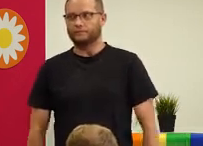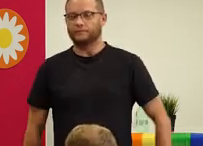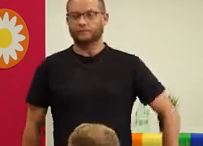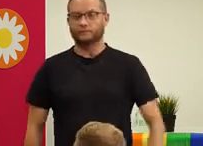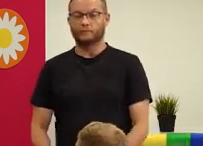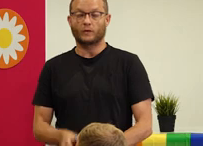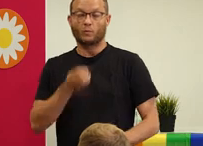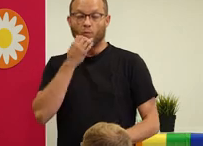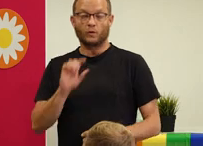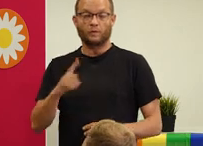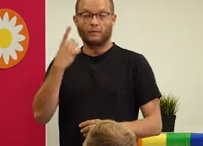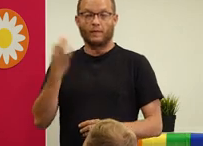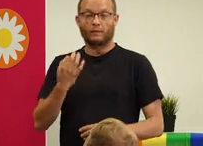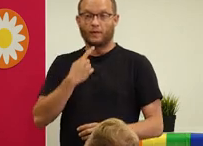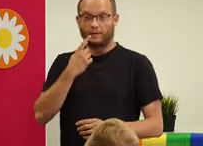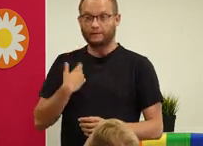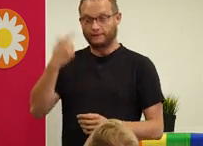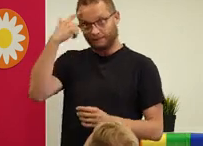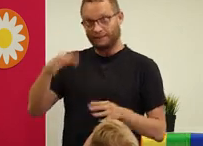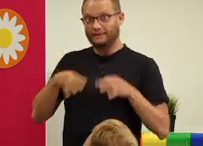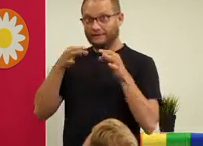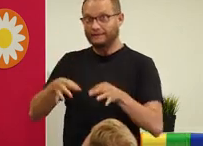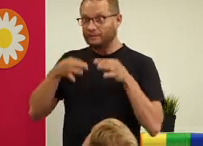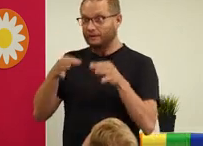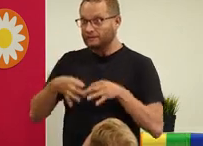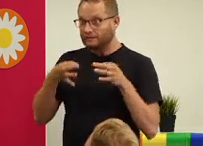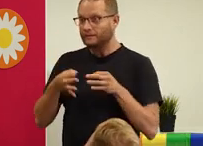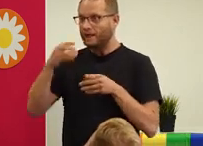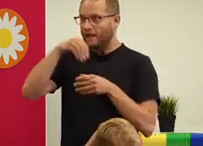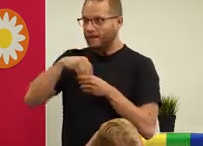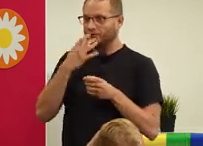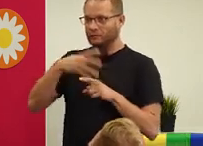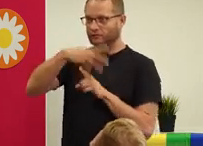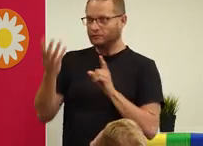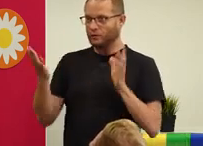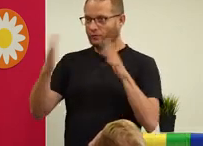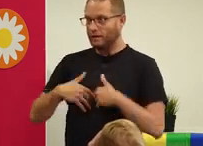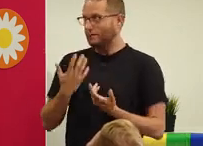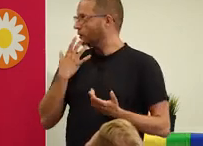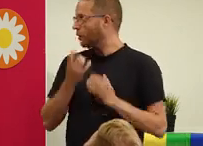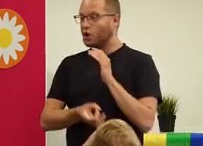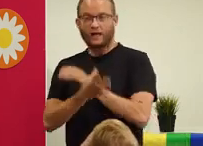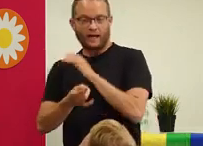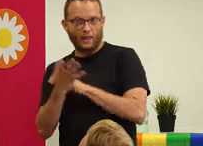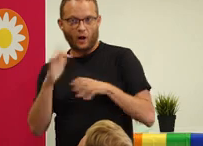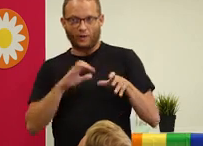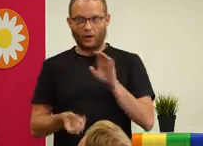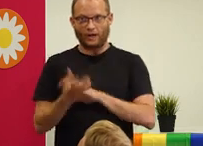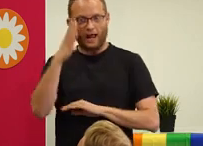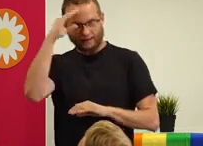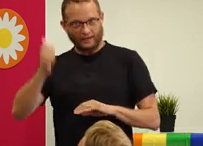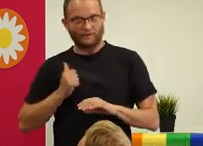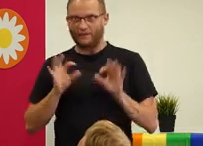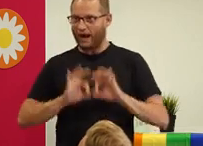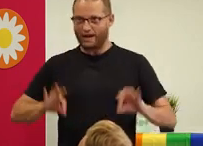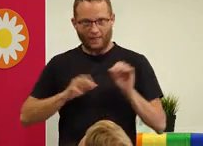Bueno, lo primero que tenemos que decir es que, como siempre nos dicen que fuera de Occidente no hay personas LGTBI, aclarar que no están creadas por ordenador ni por inteligencia